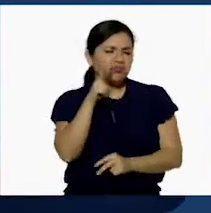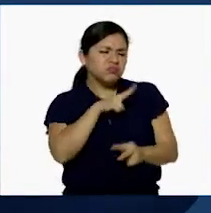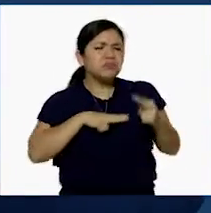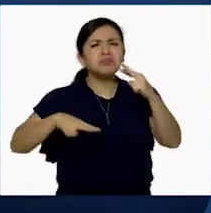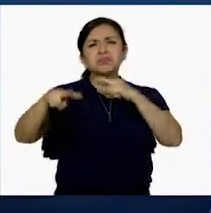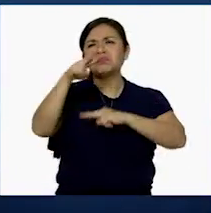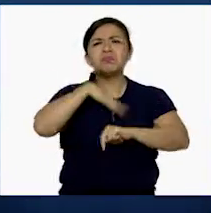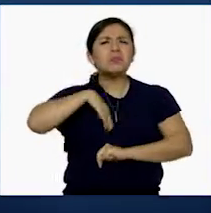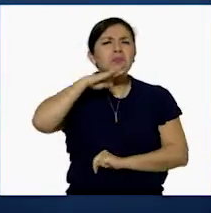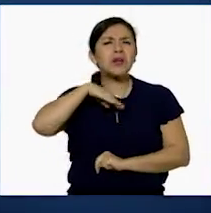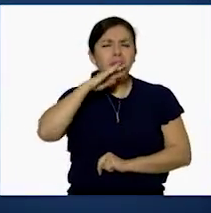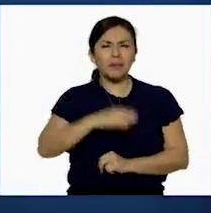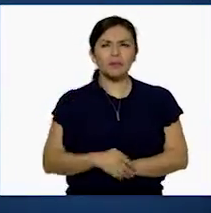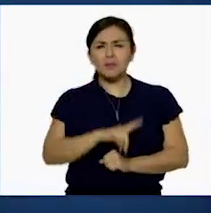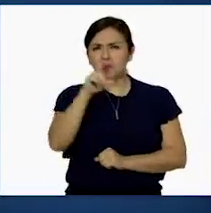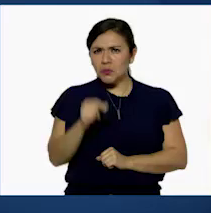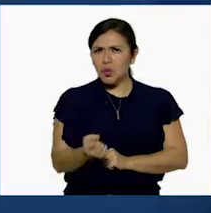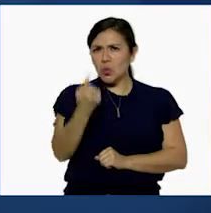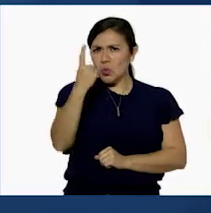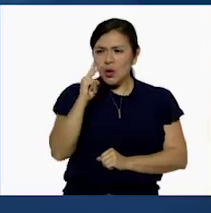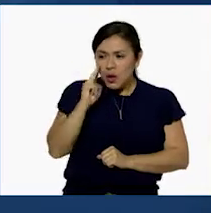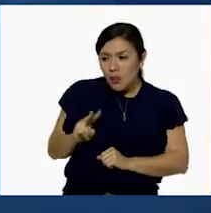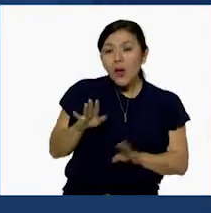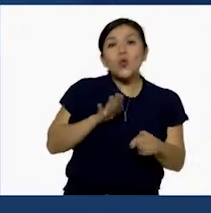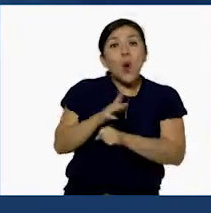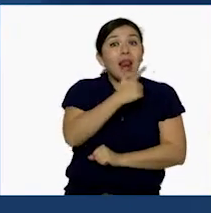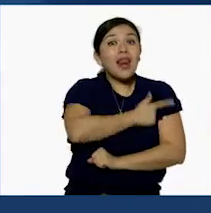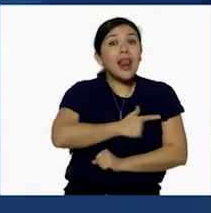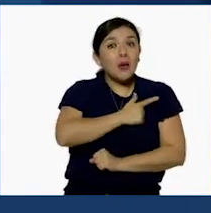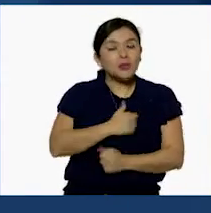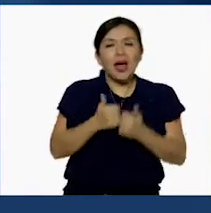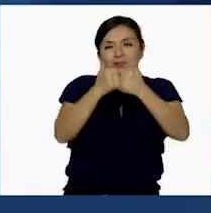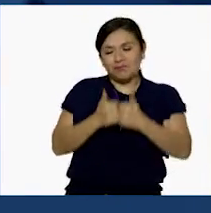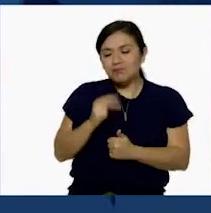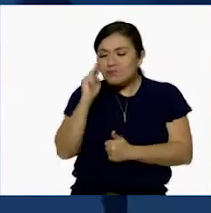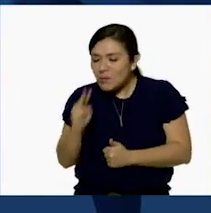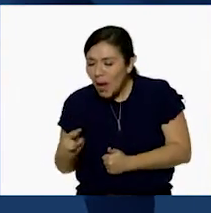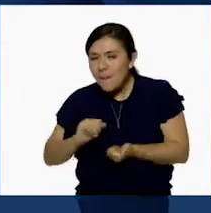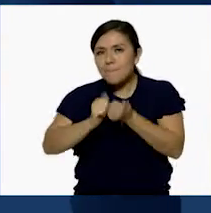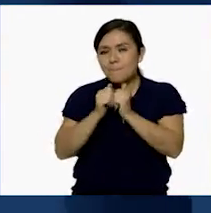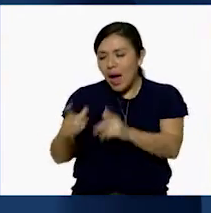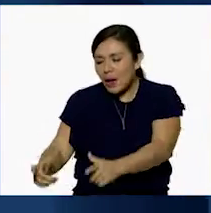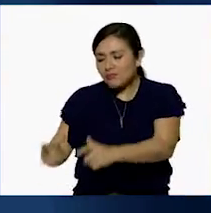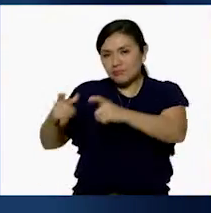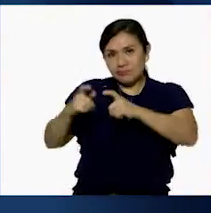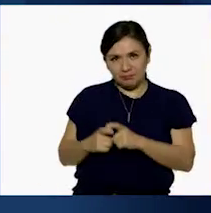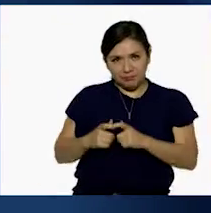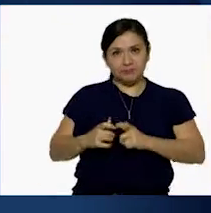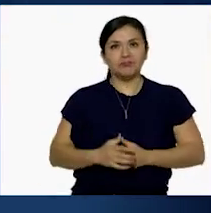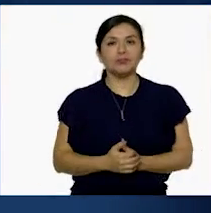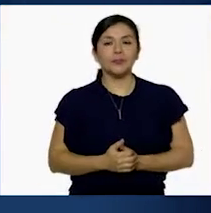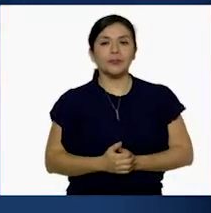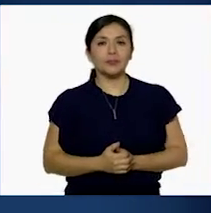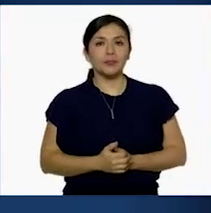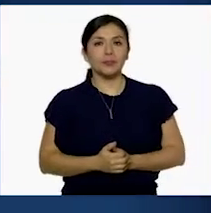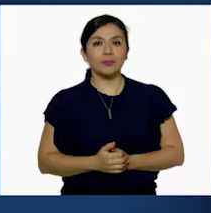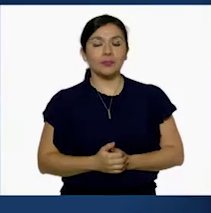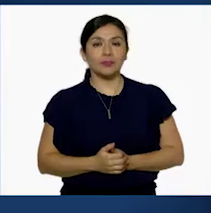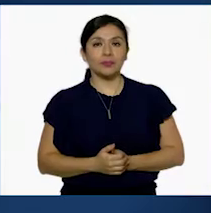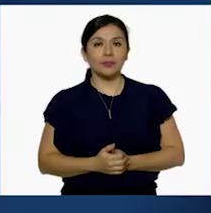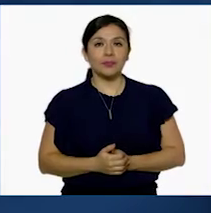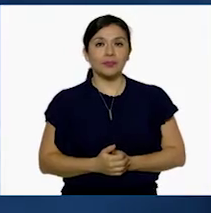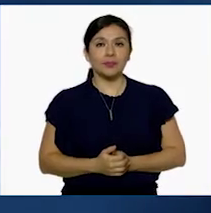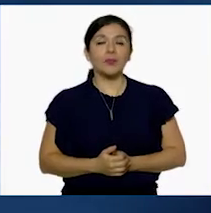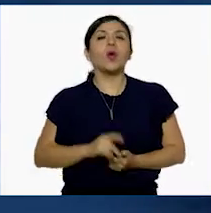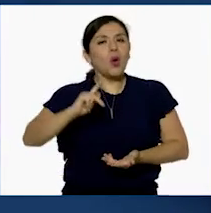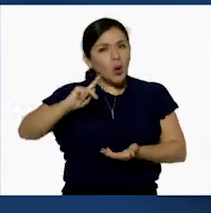largo, y cuando uno de ellos encontraba algo de su gusto, se detenía y tomaba una hogaza en su diestra. La echaba entonces levemente